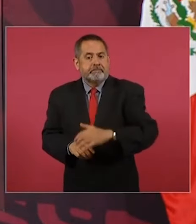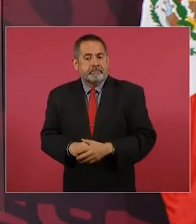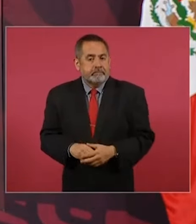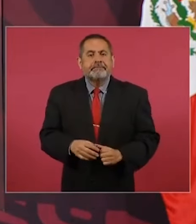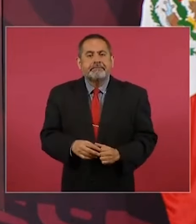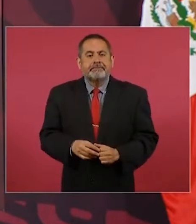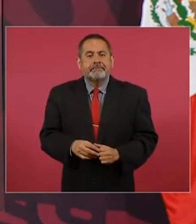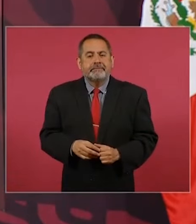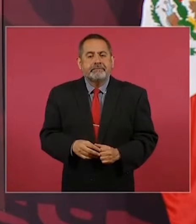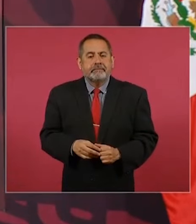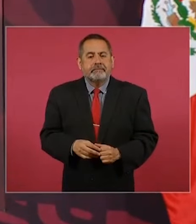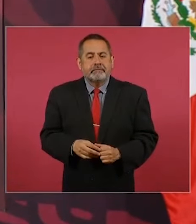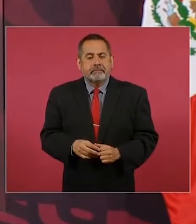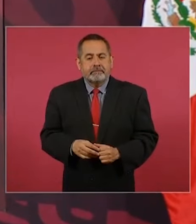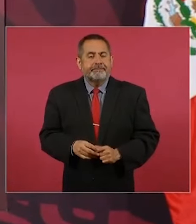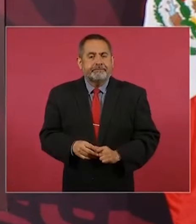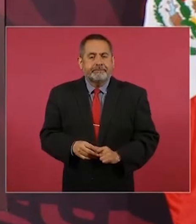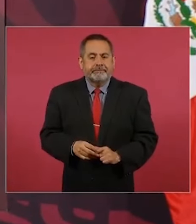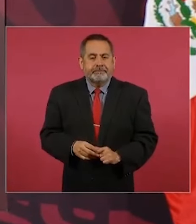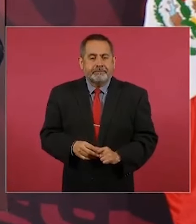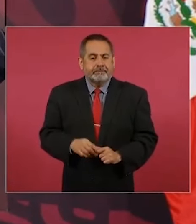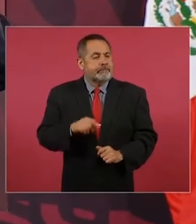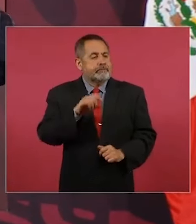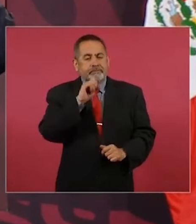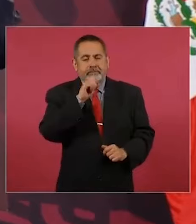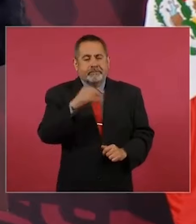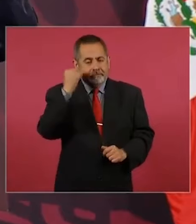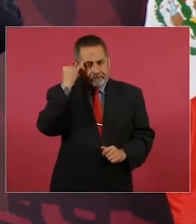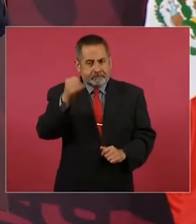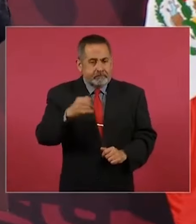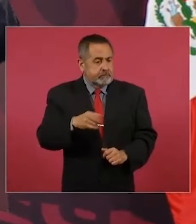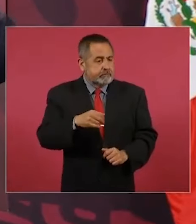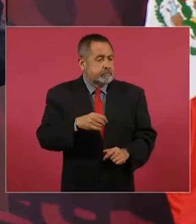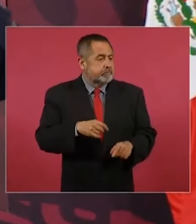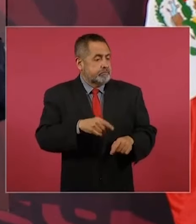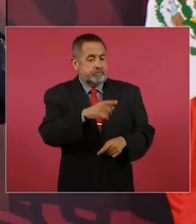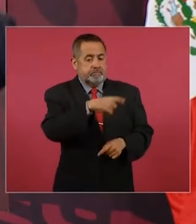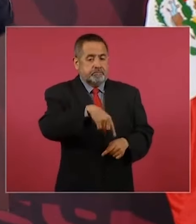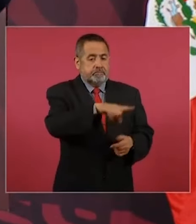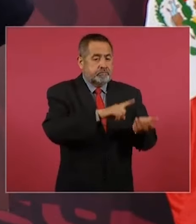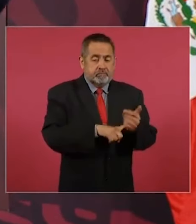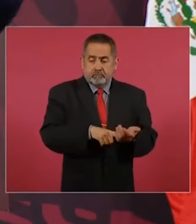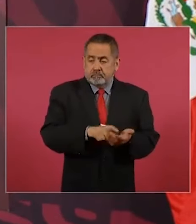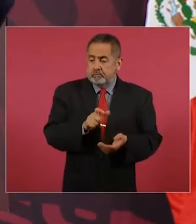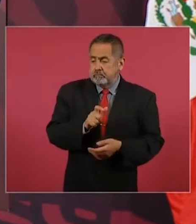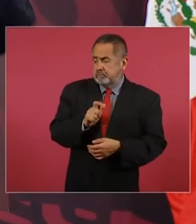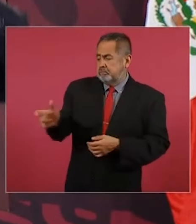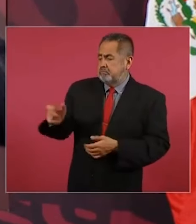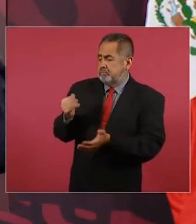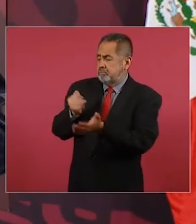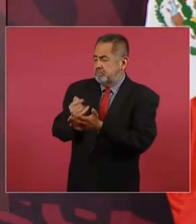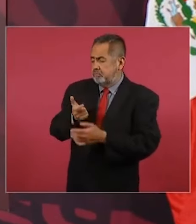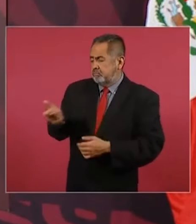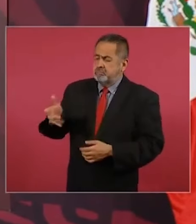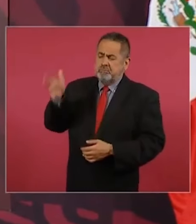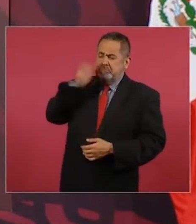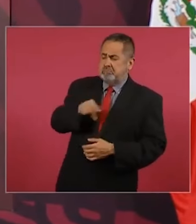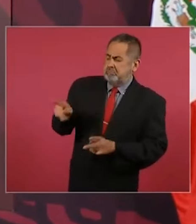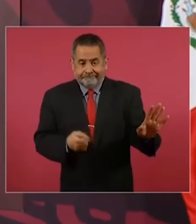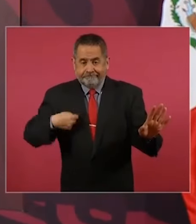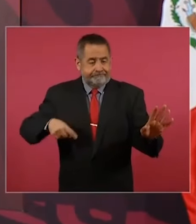que se acabe también con la idea de que yo no pago impuesto porque se lo roban los del gobierno.